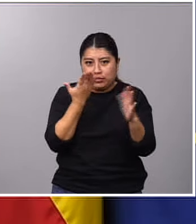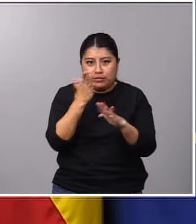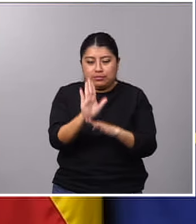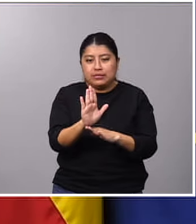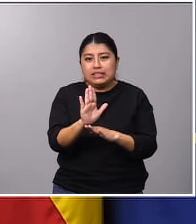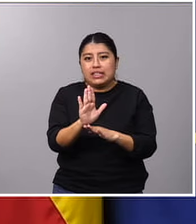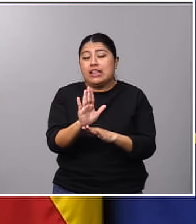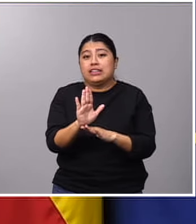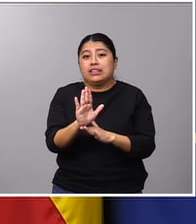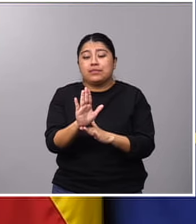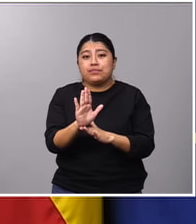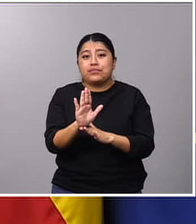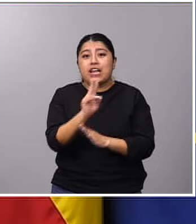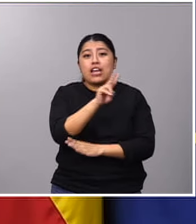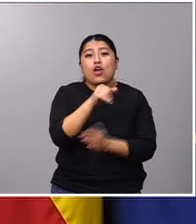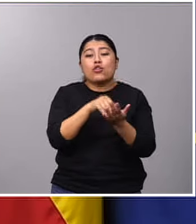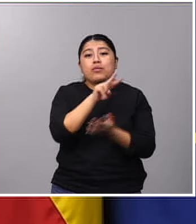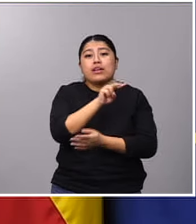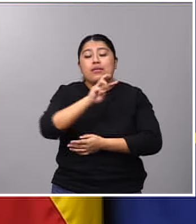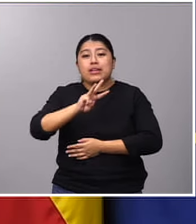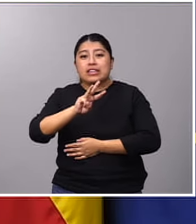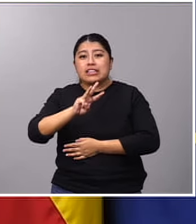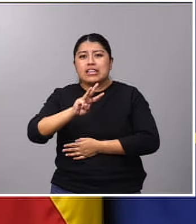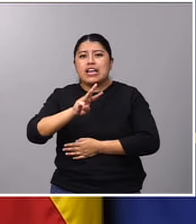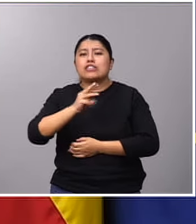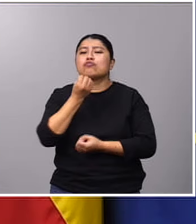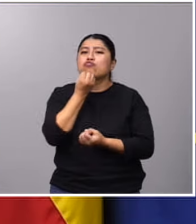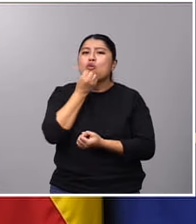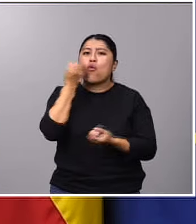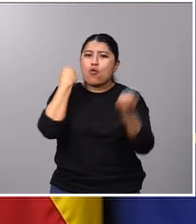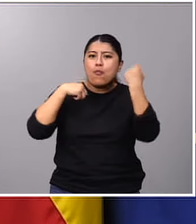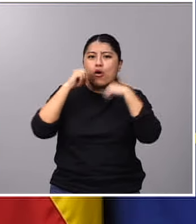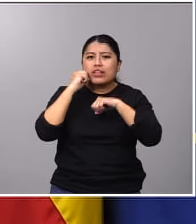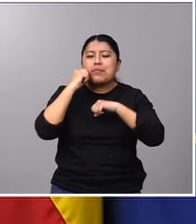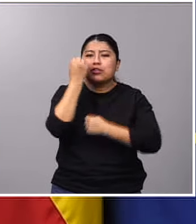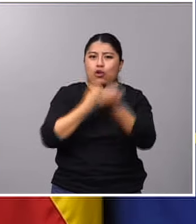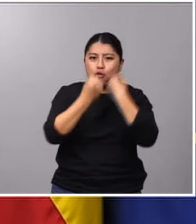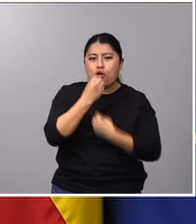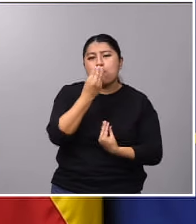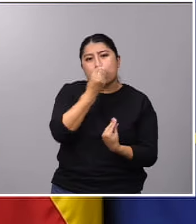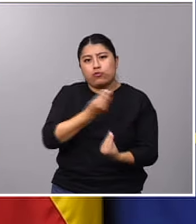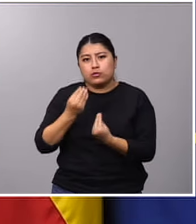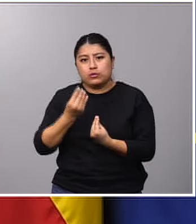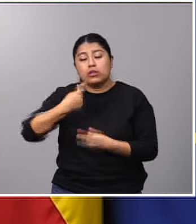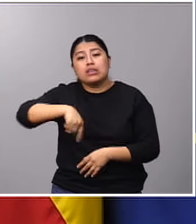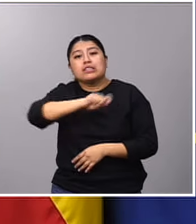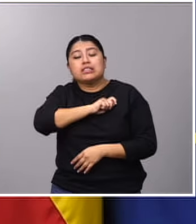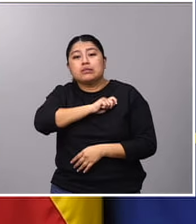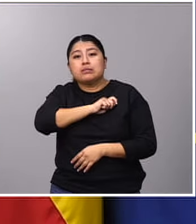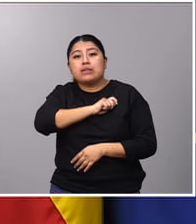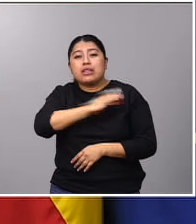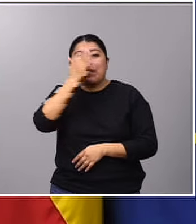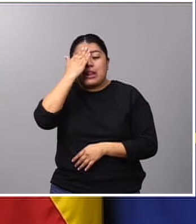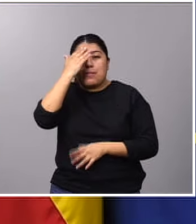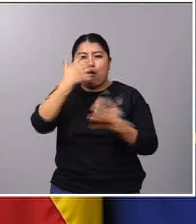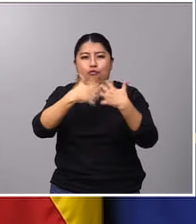no es otro que el de un 2023 de un excelente comportamiento económico en España, siendo España uno de los principales